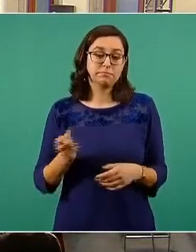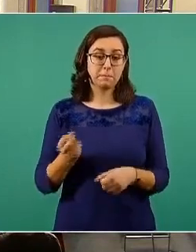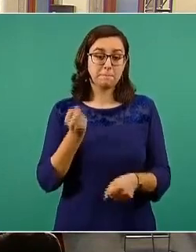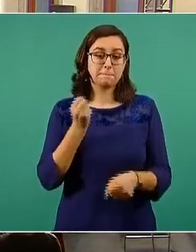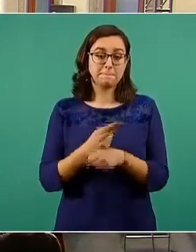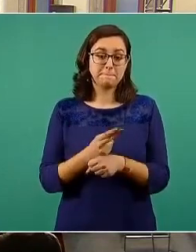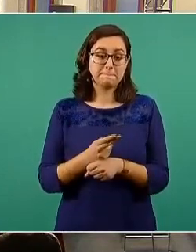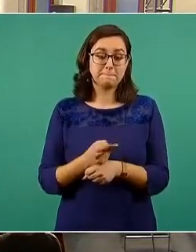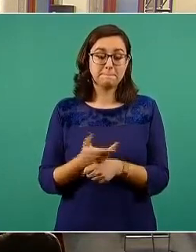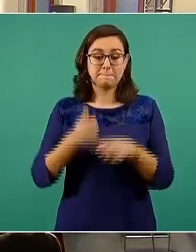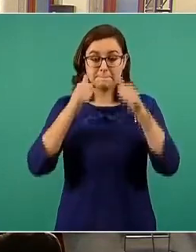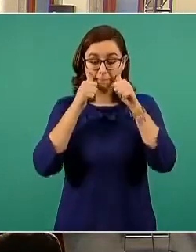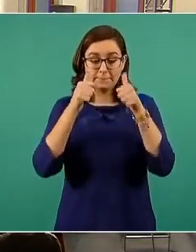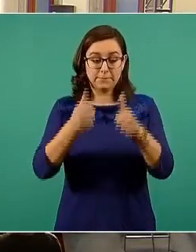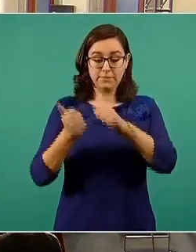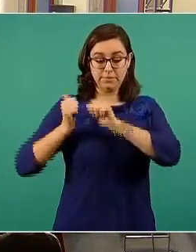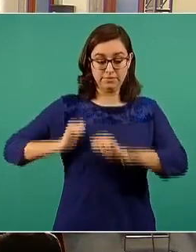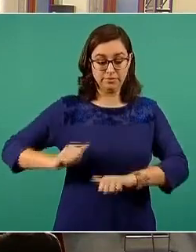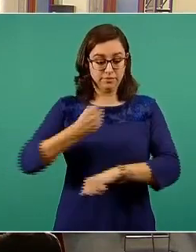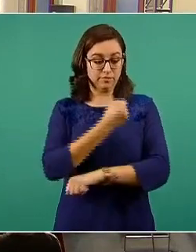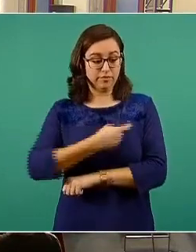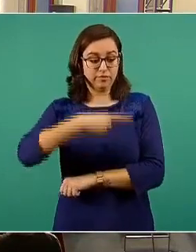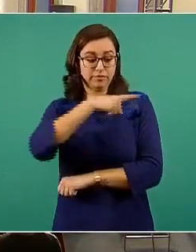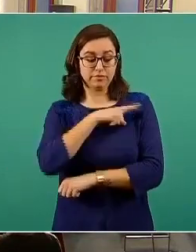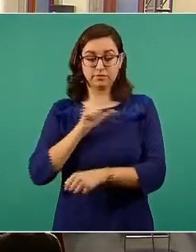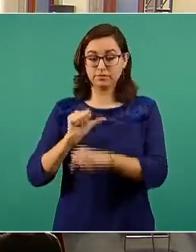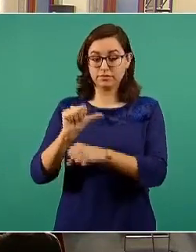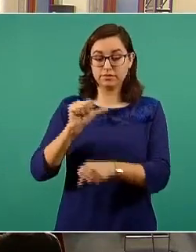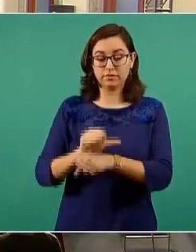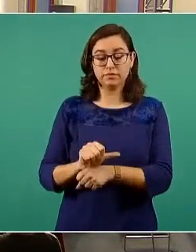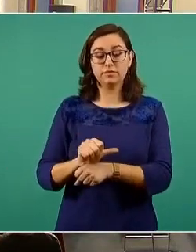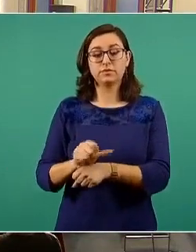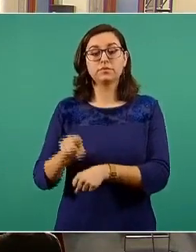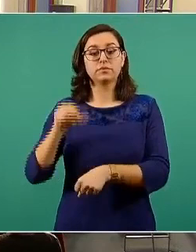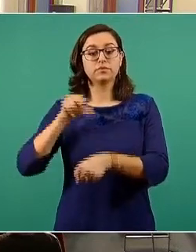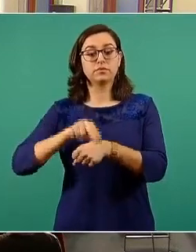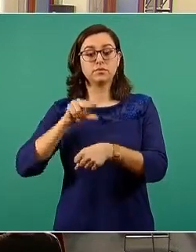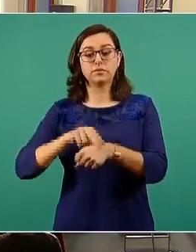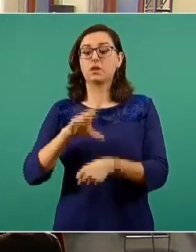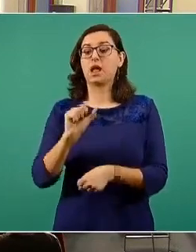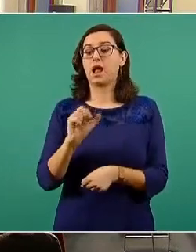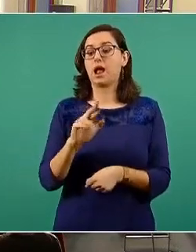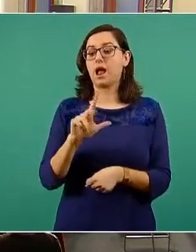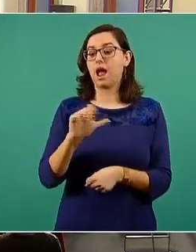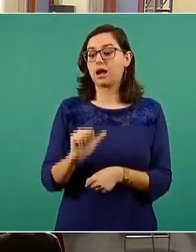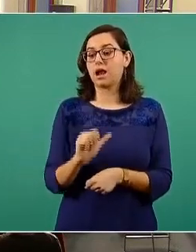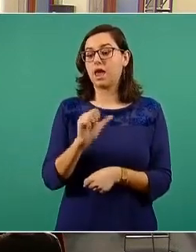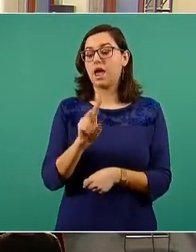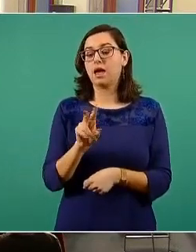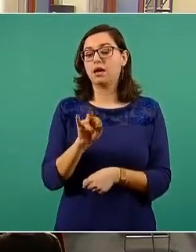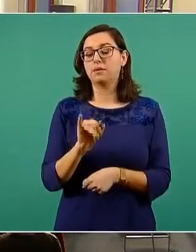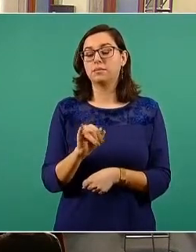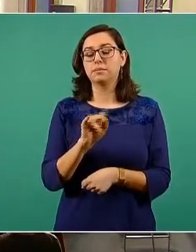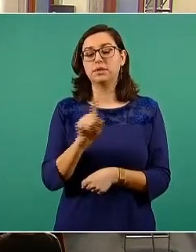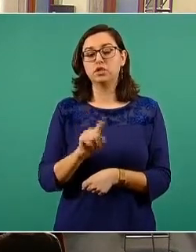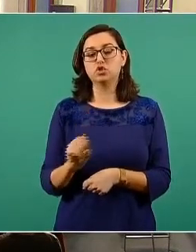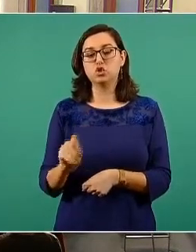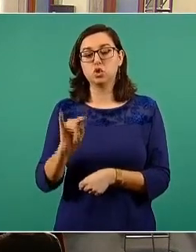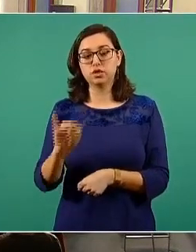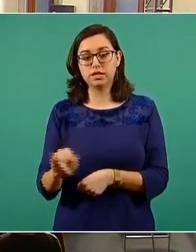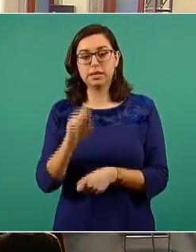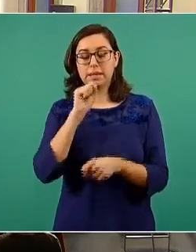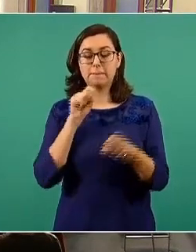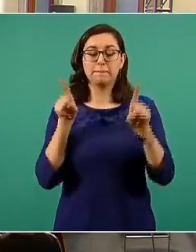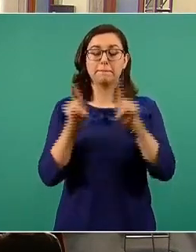de escuchar a la ministra de Salud de la Nación Argentina, doctora Carla Bisotti, y a la asesora presidencial, la